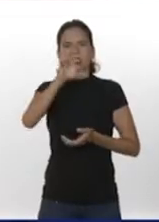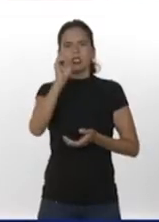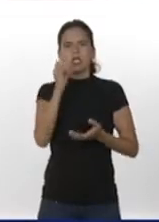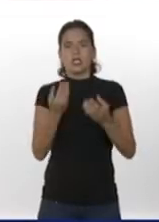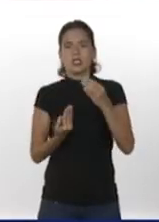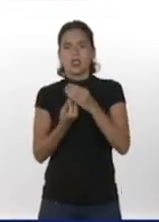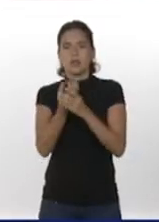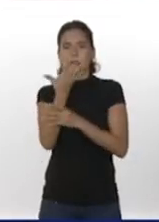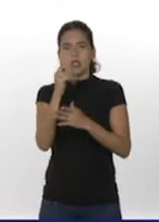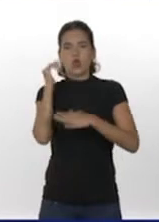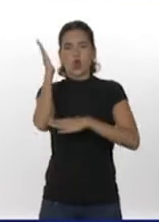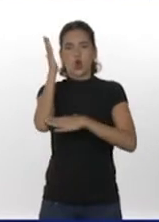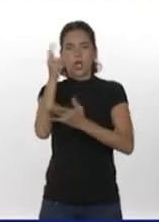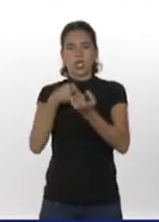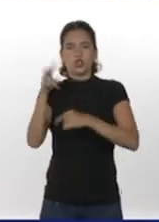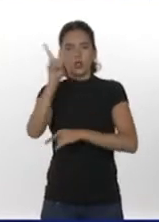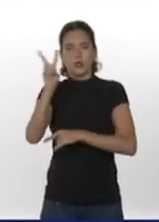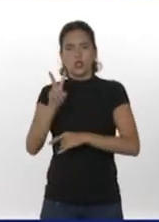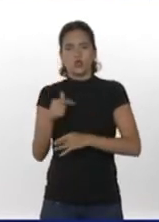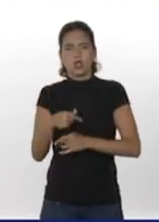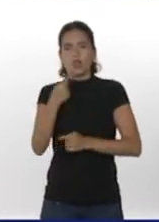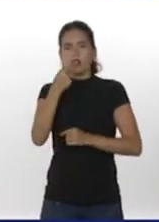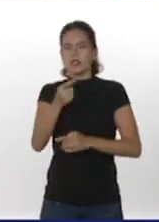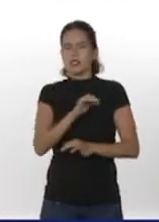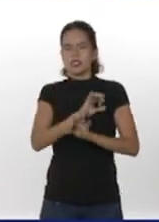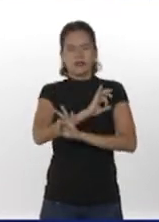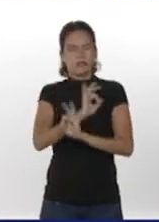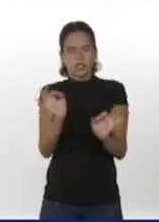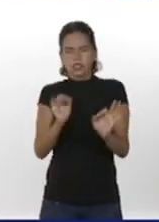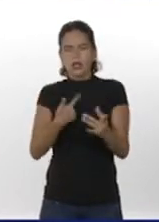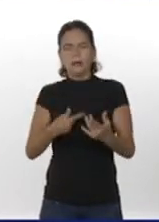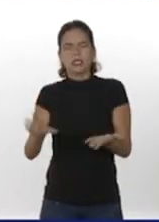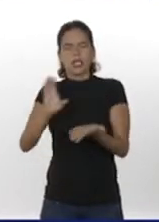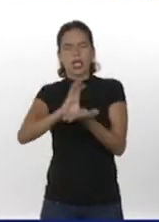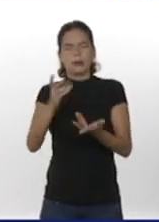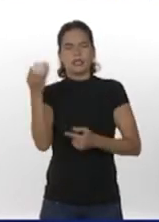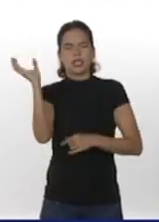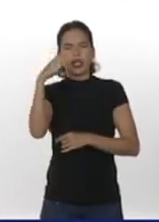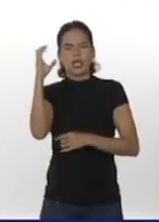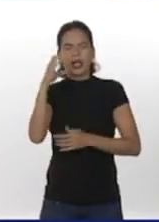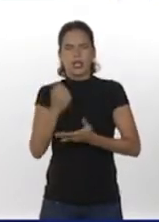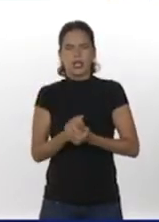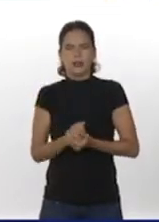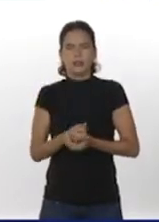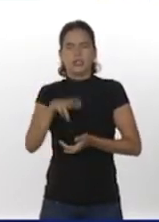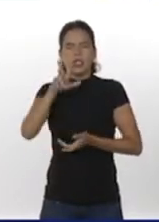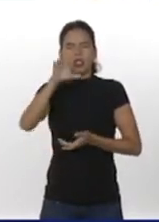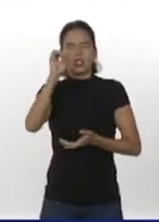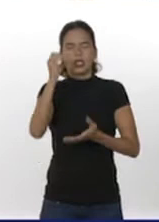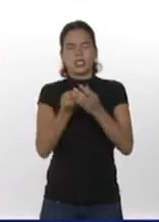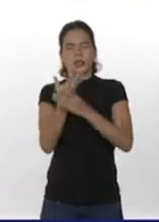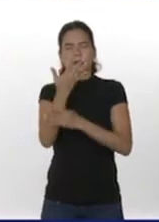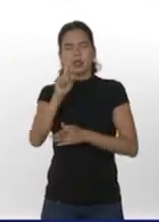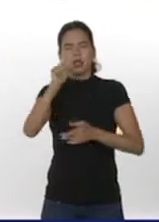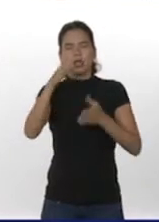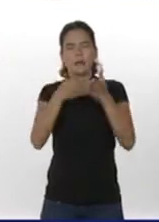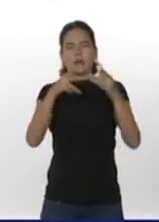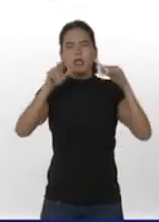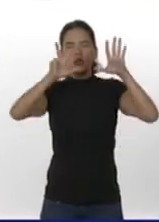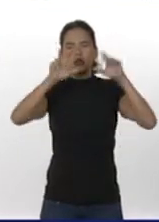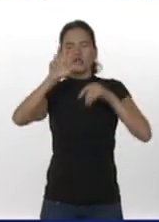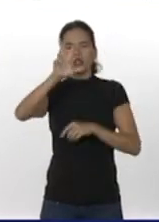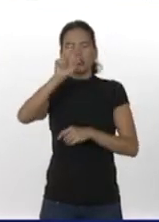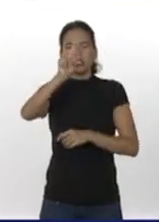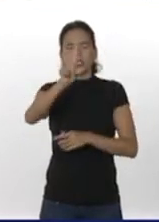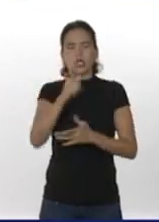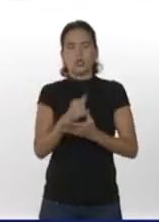30 de mayo, Congreso de Venezuela fija definitivamente la capital del país en Caracas. El 30 de mayo del año